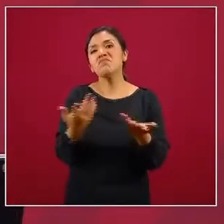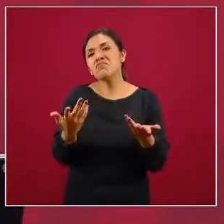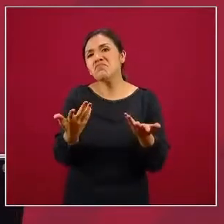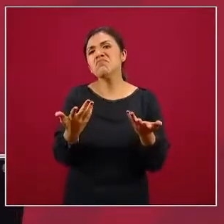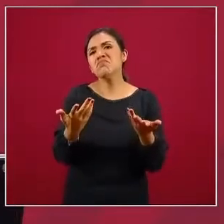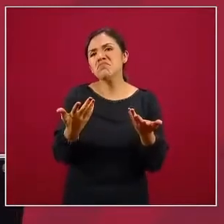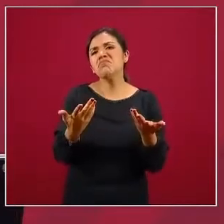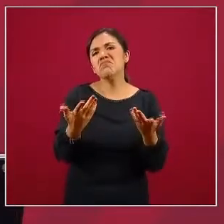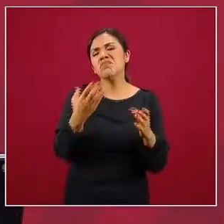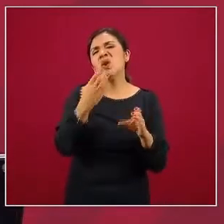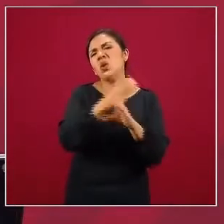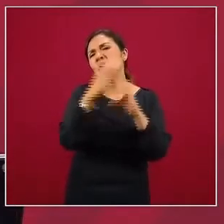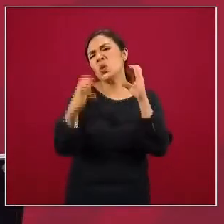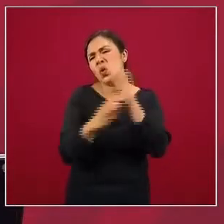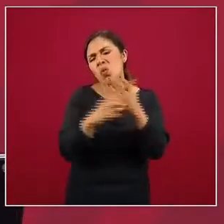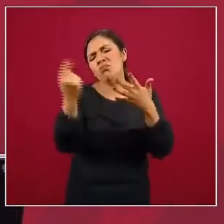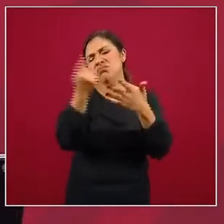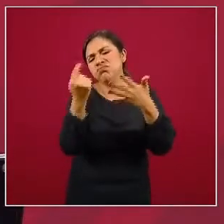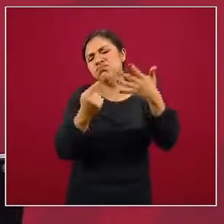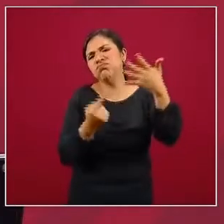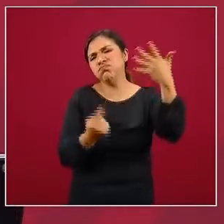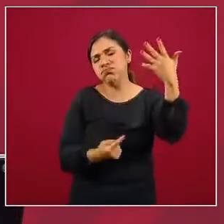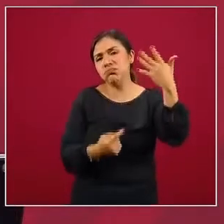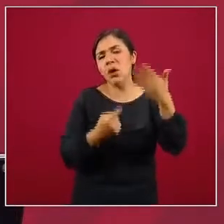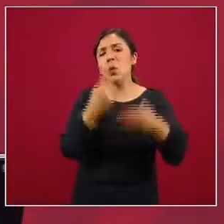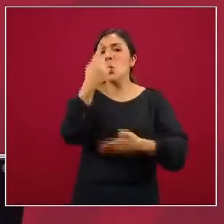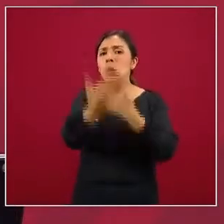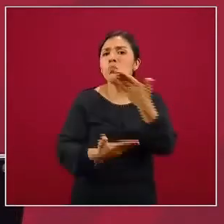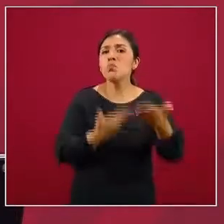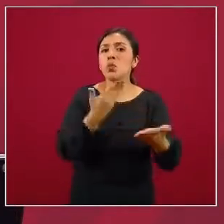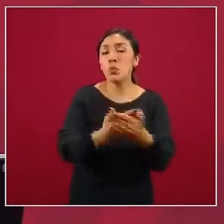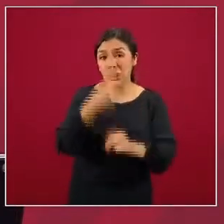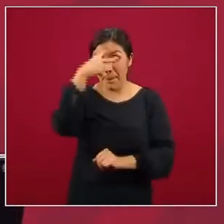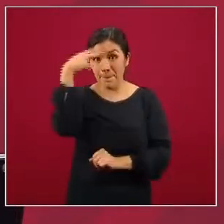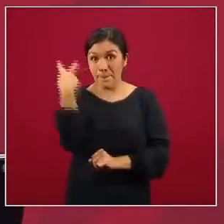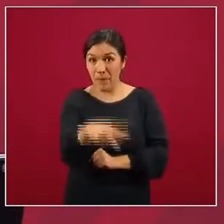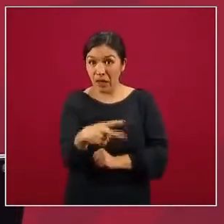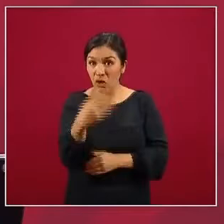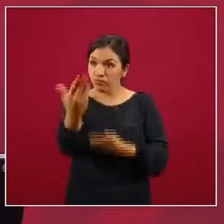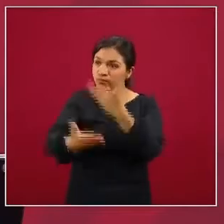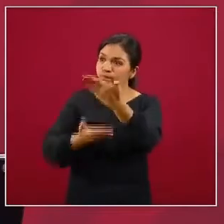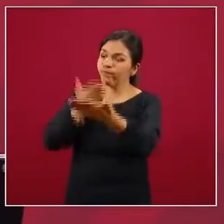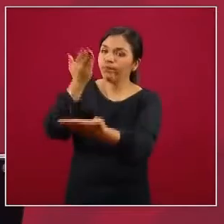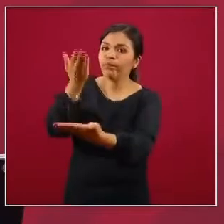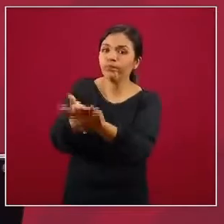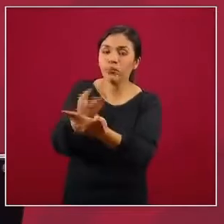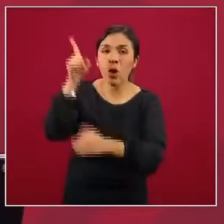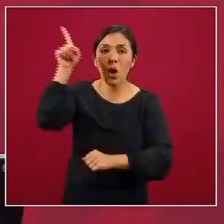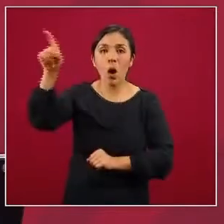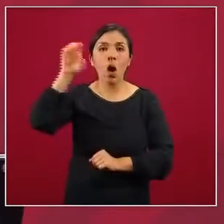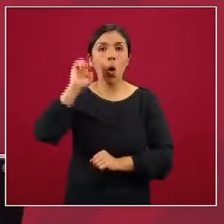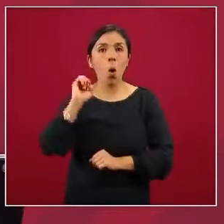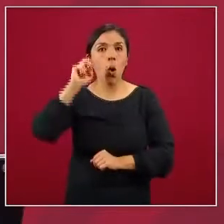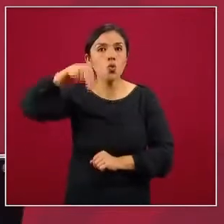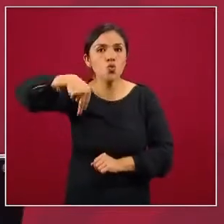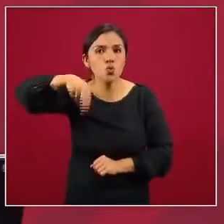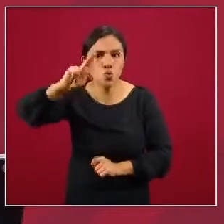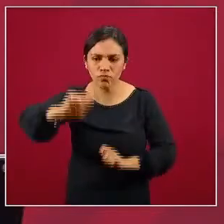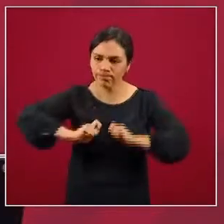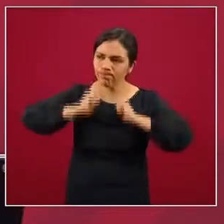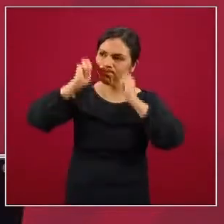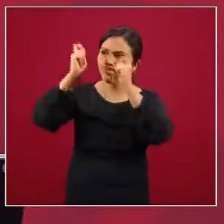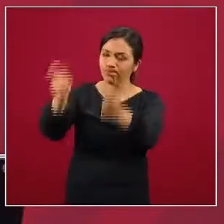otros elementos, de la propuesta que hizo México, el gobierno de México, en la Organización de las